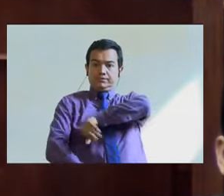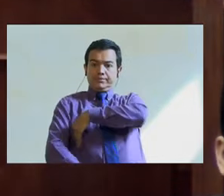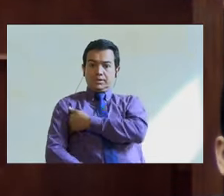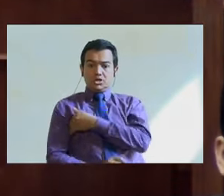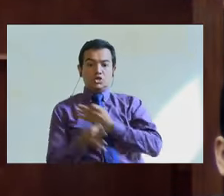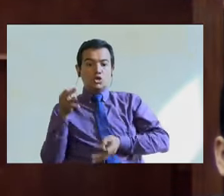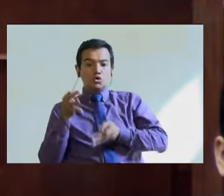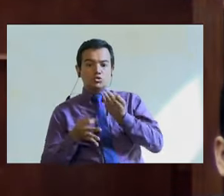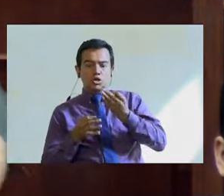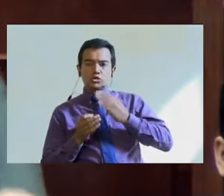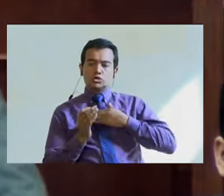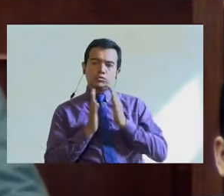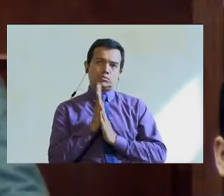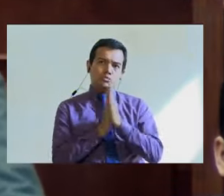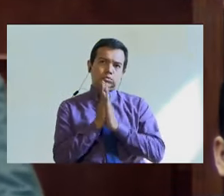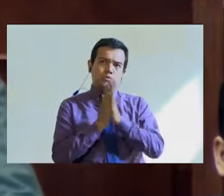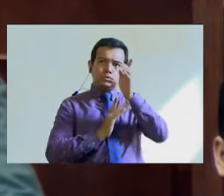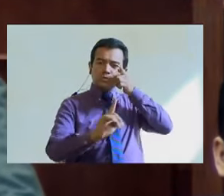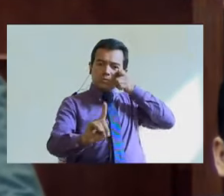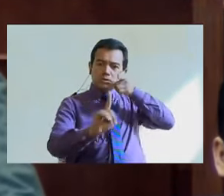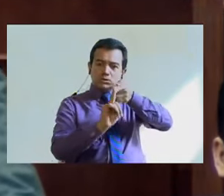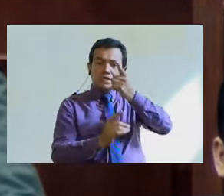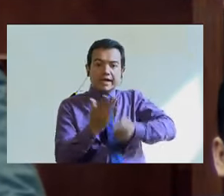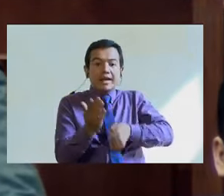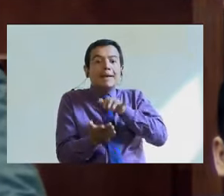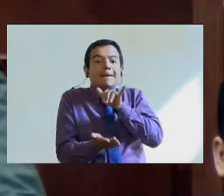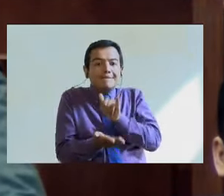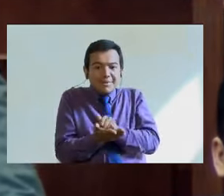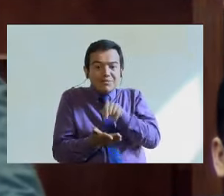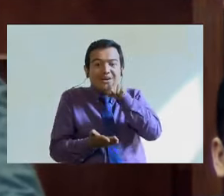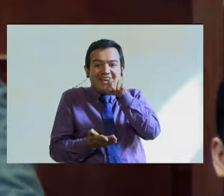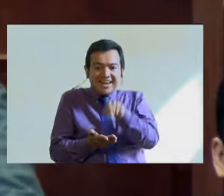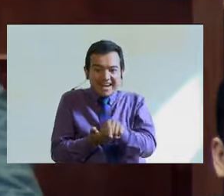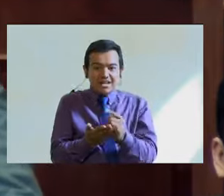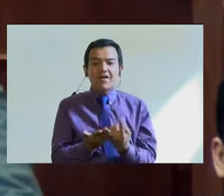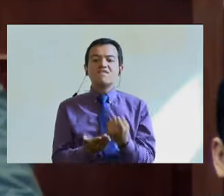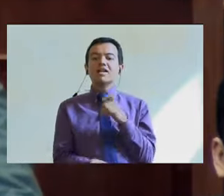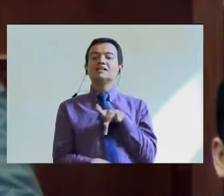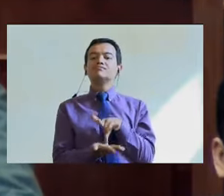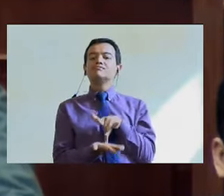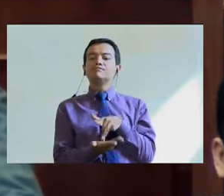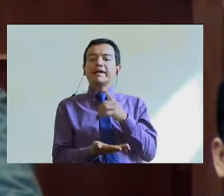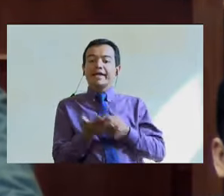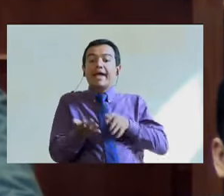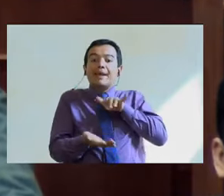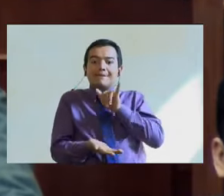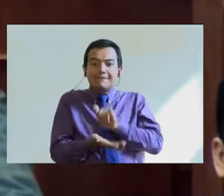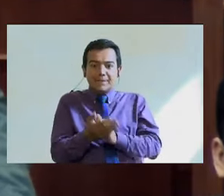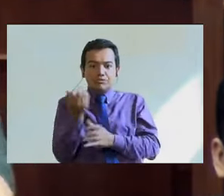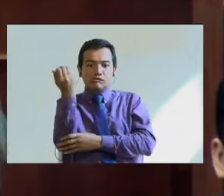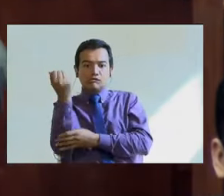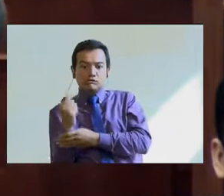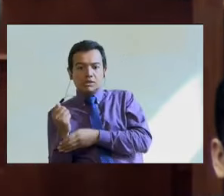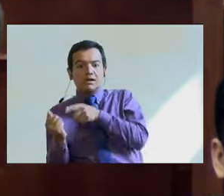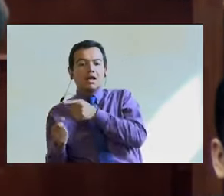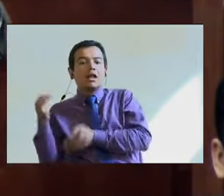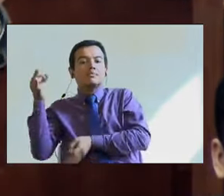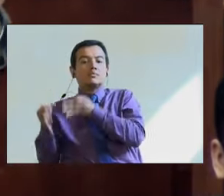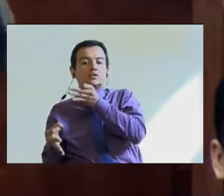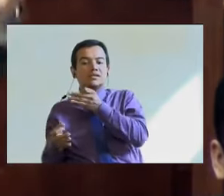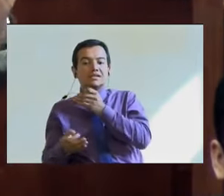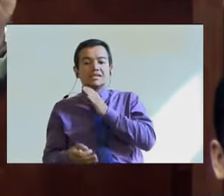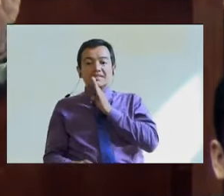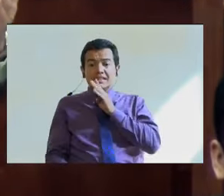uno de mis propósitos fue cubrir ese déficit de jurisd en que estaba paradójicamente